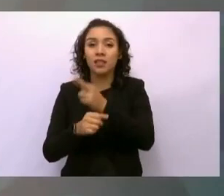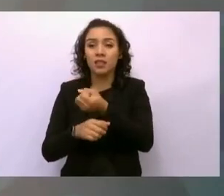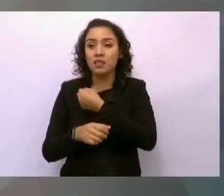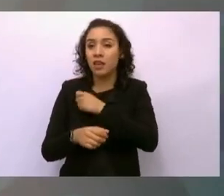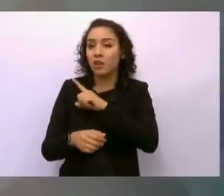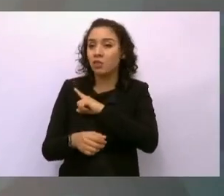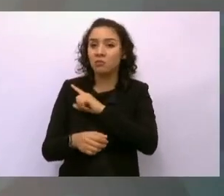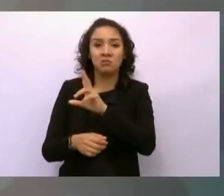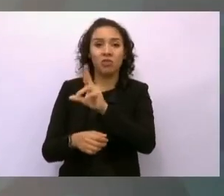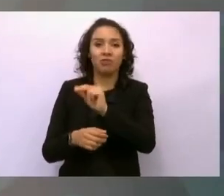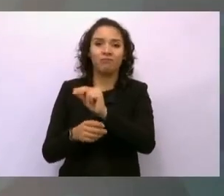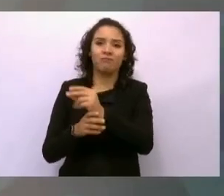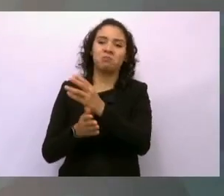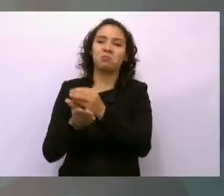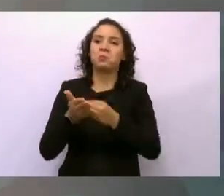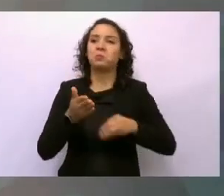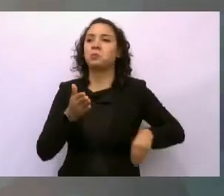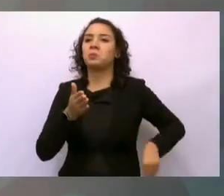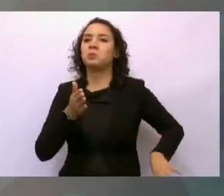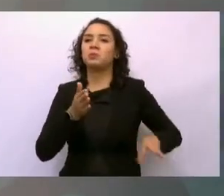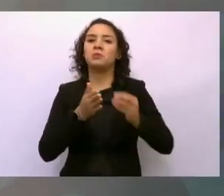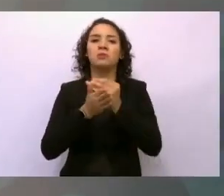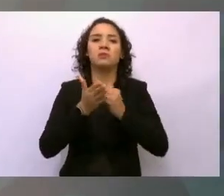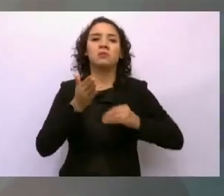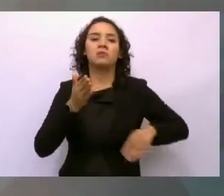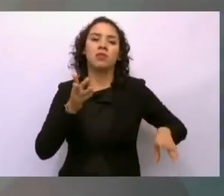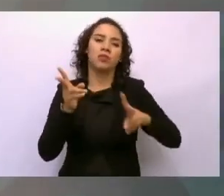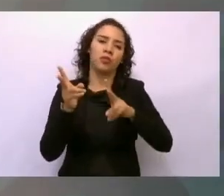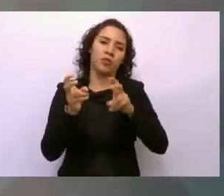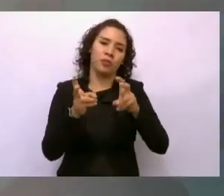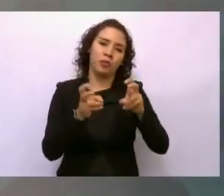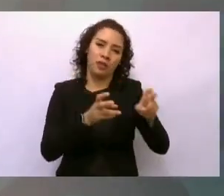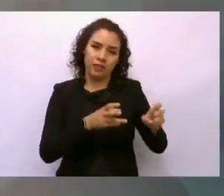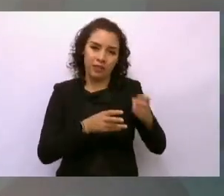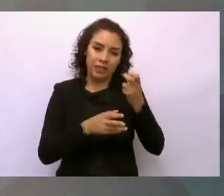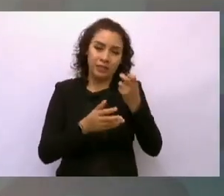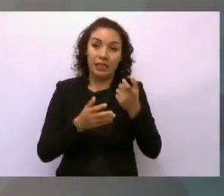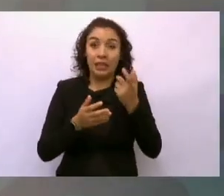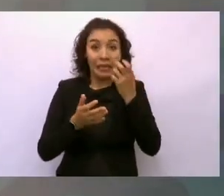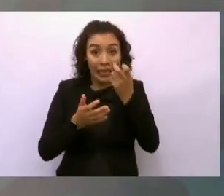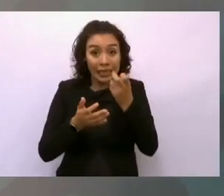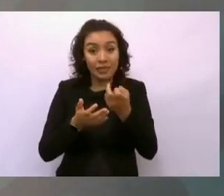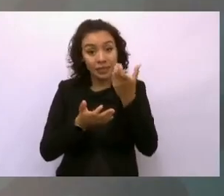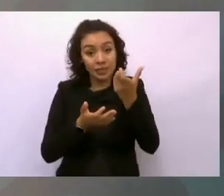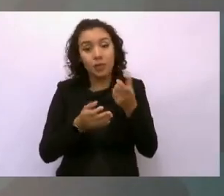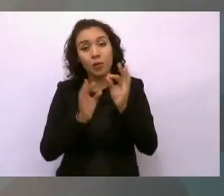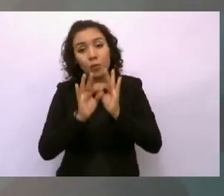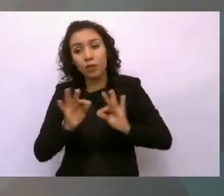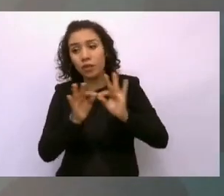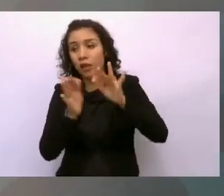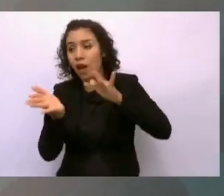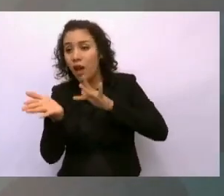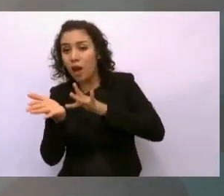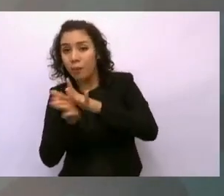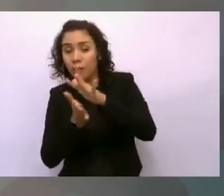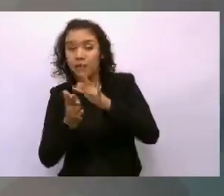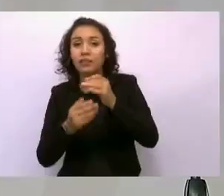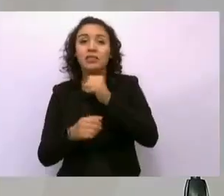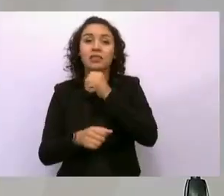y se robaban del dinero destinado a la salud pública, se robaban el